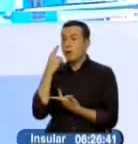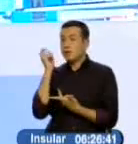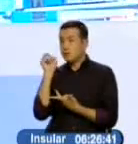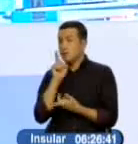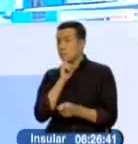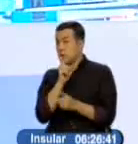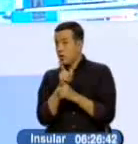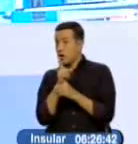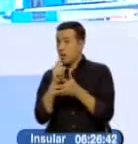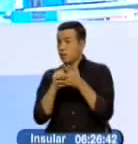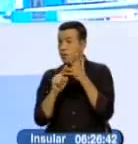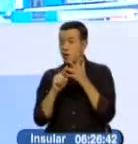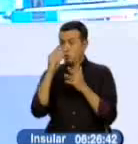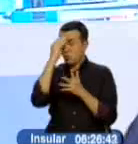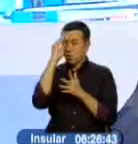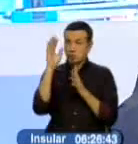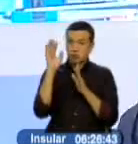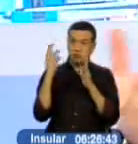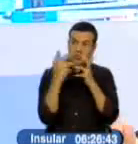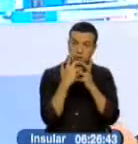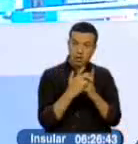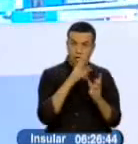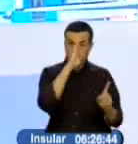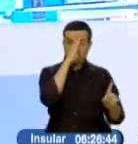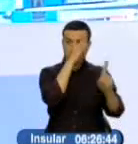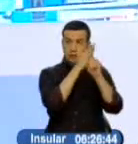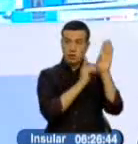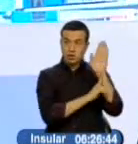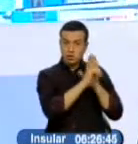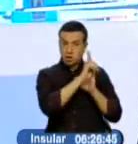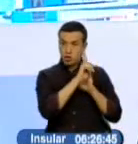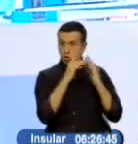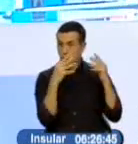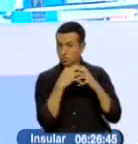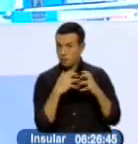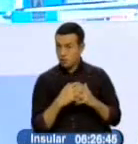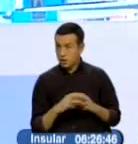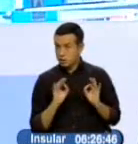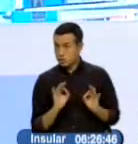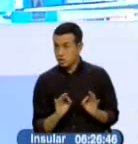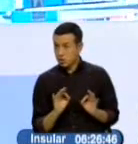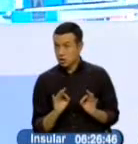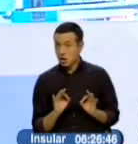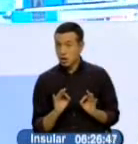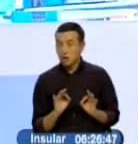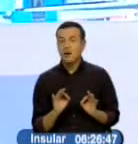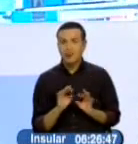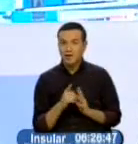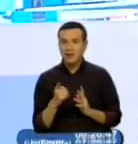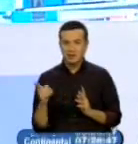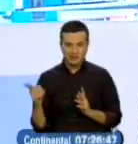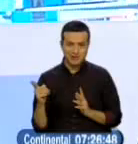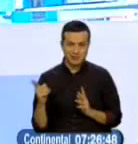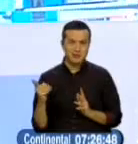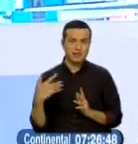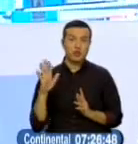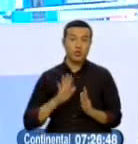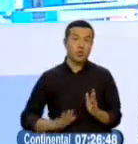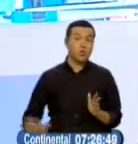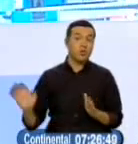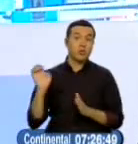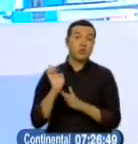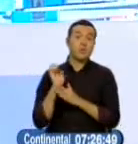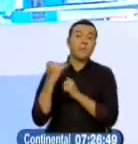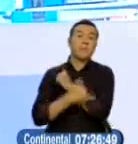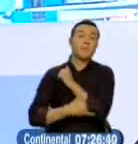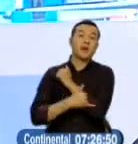debe tener la educación con los objetivos de desarrollo que tiene un país. nuestro país, el Ecuador, es